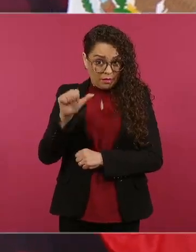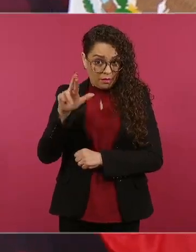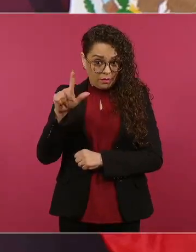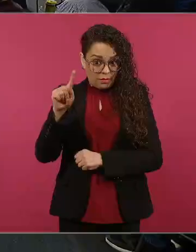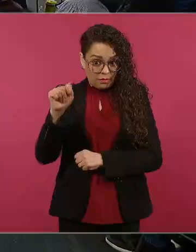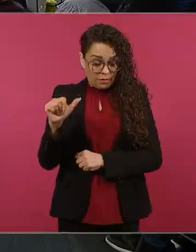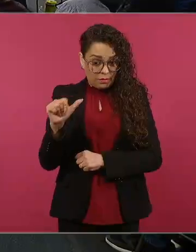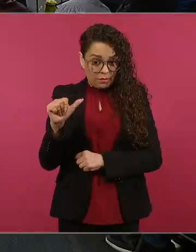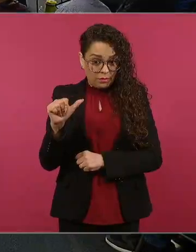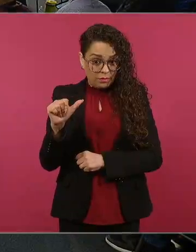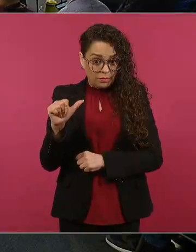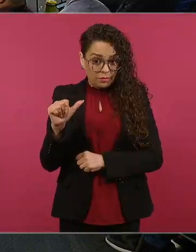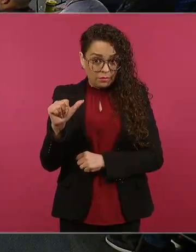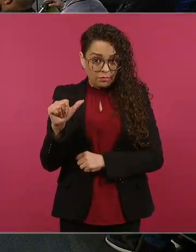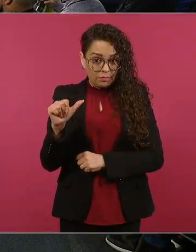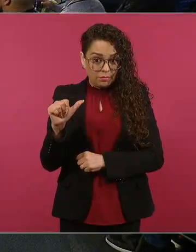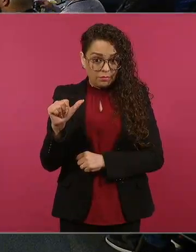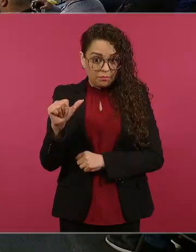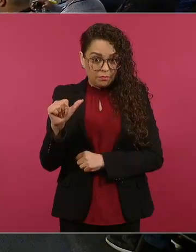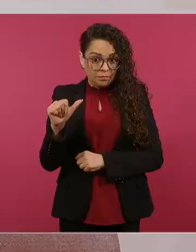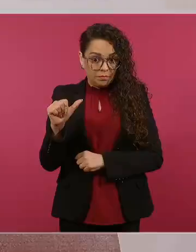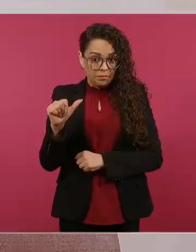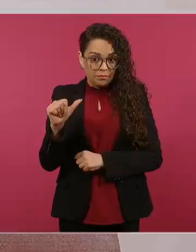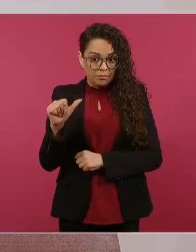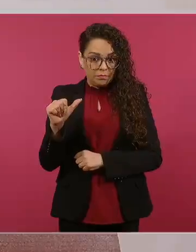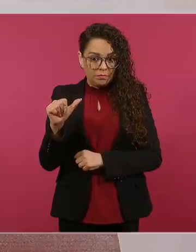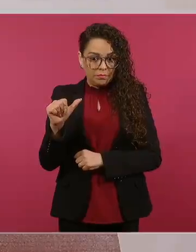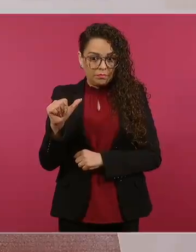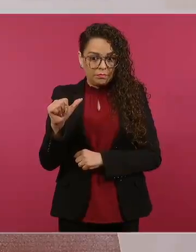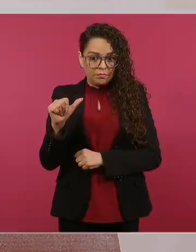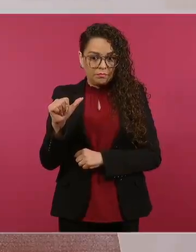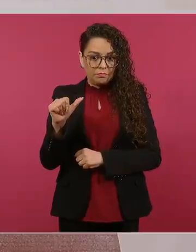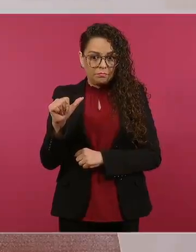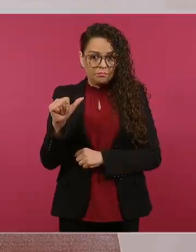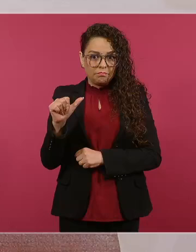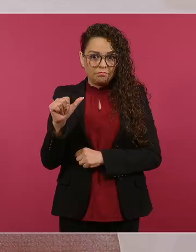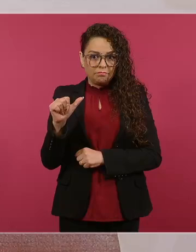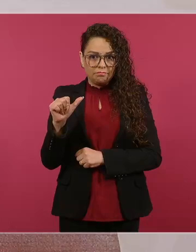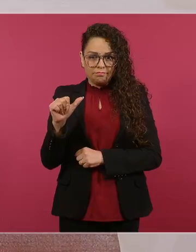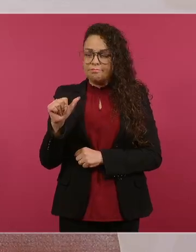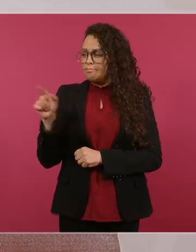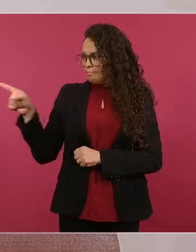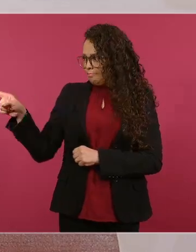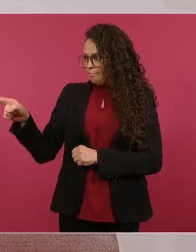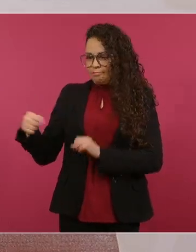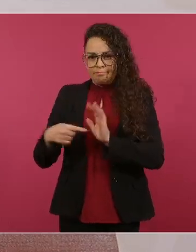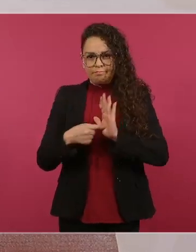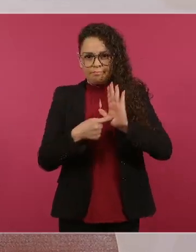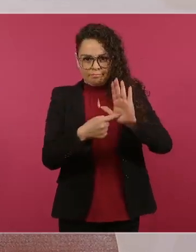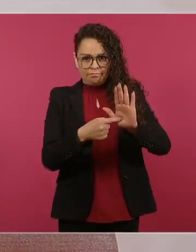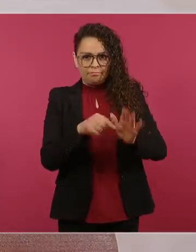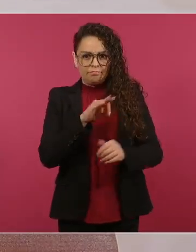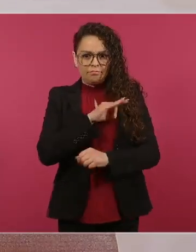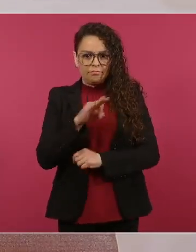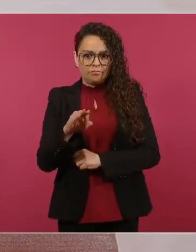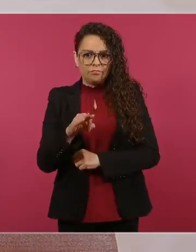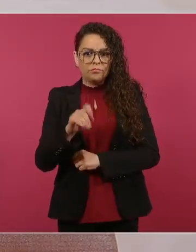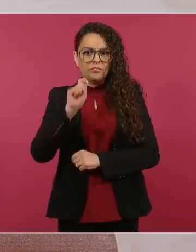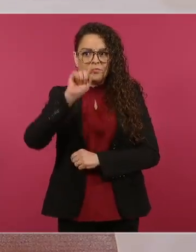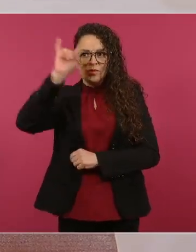Pues a ver si ese lo encontramos en el montaje de Loret de